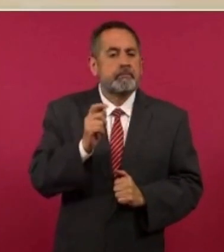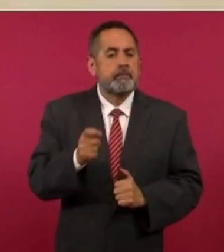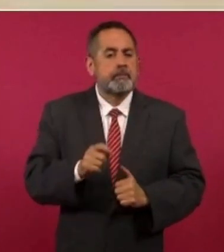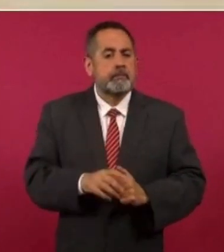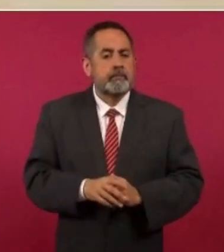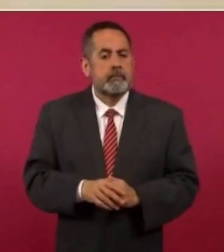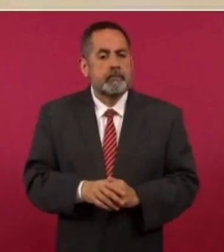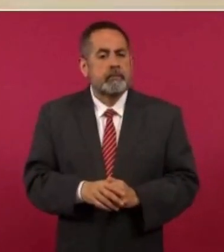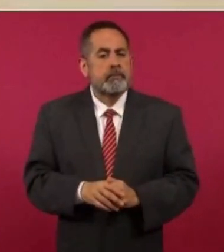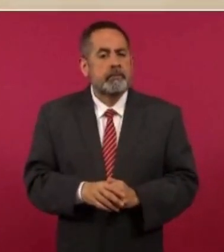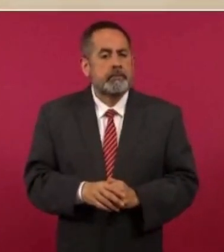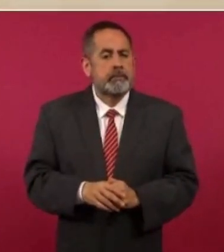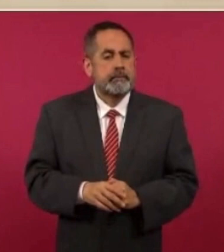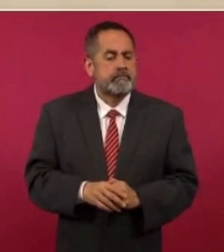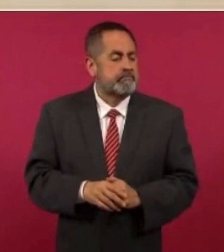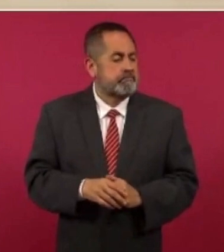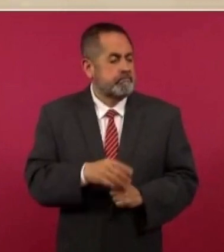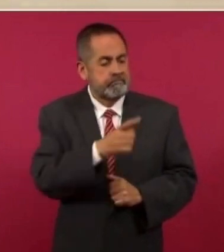muy